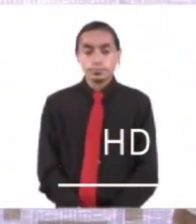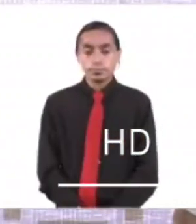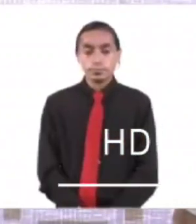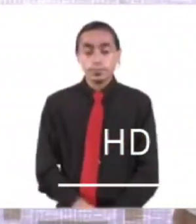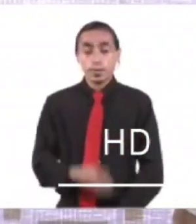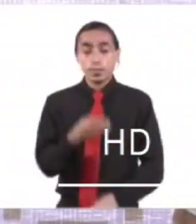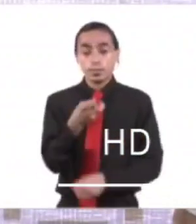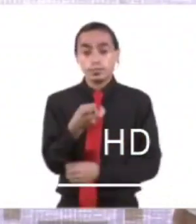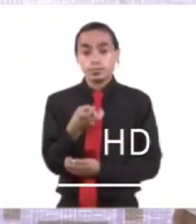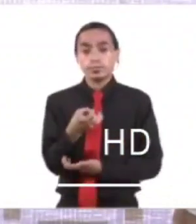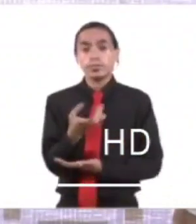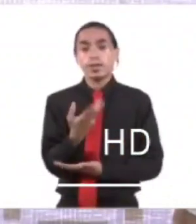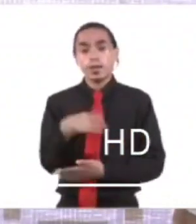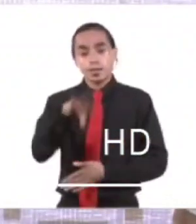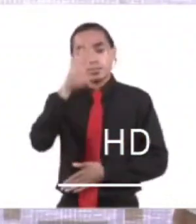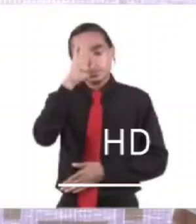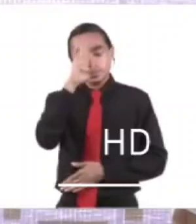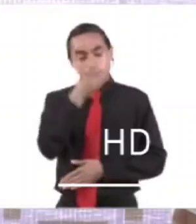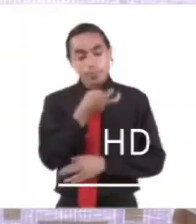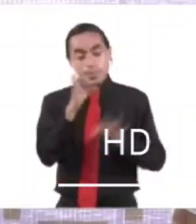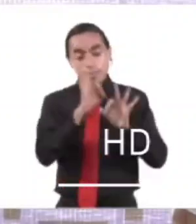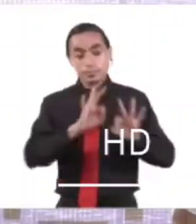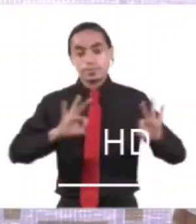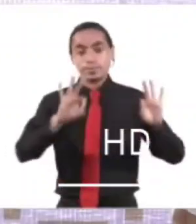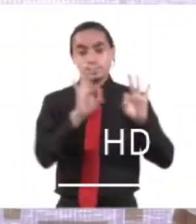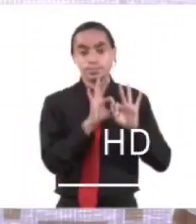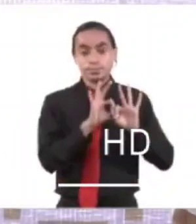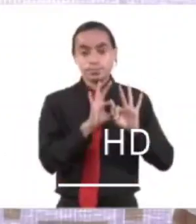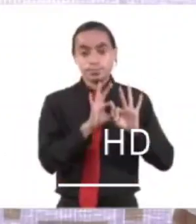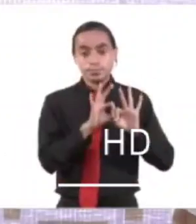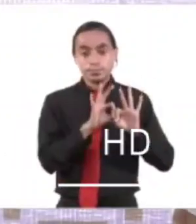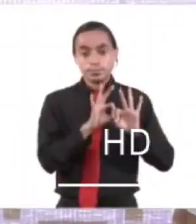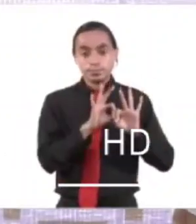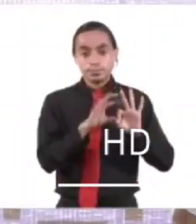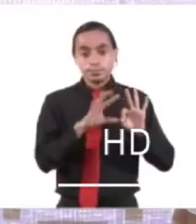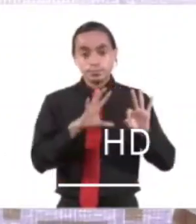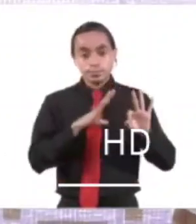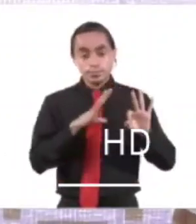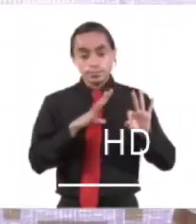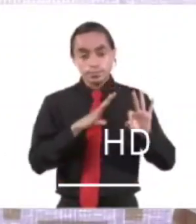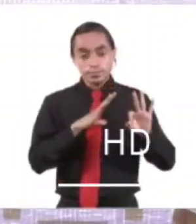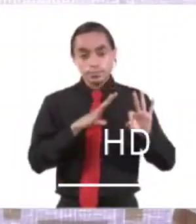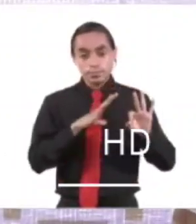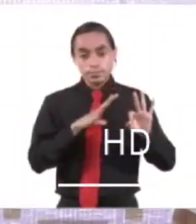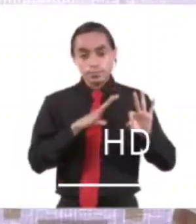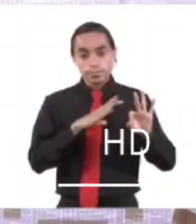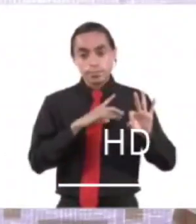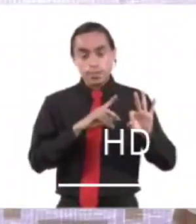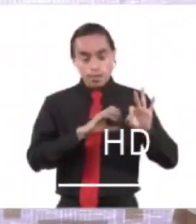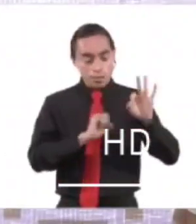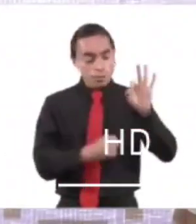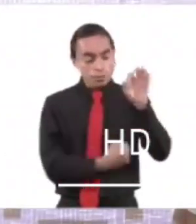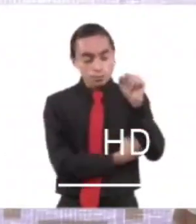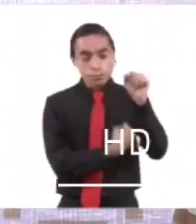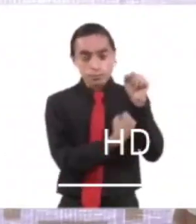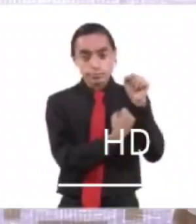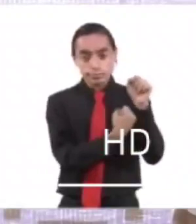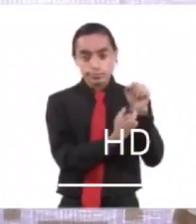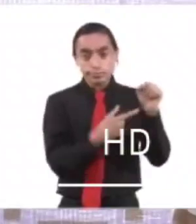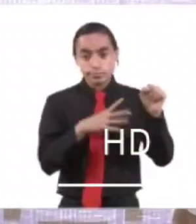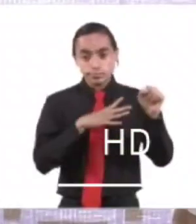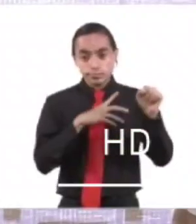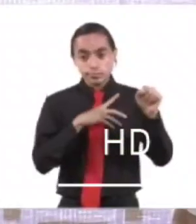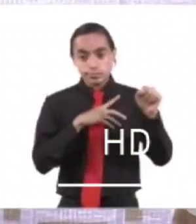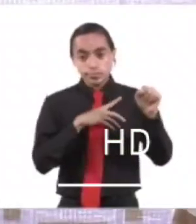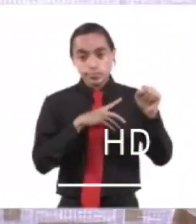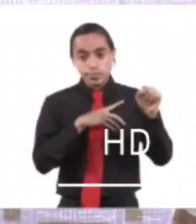eso nos pareció muy importante darle un significado adicional a los pilares,